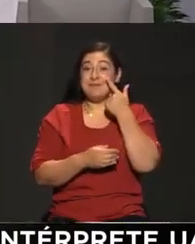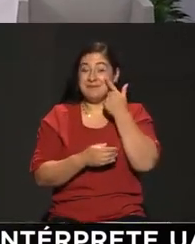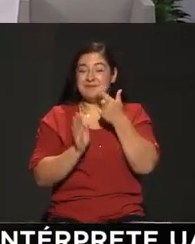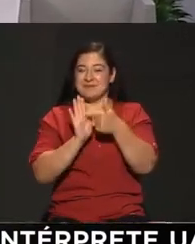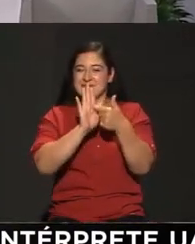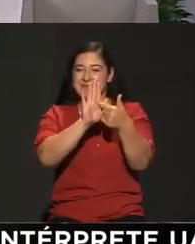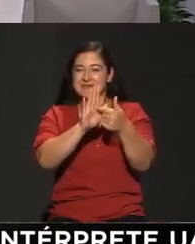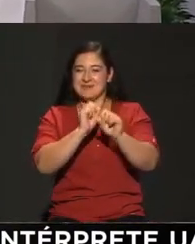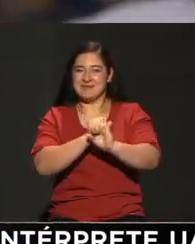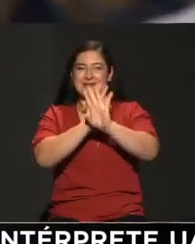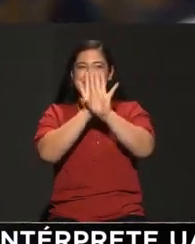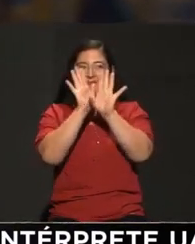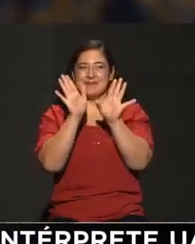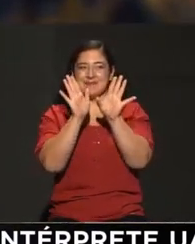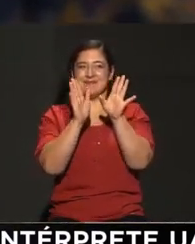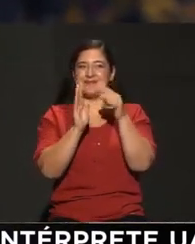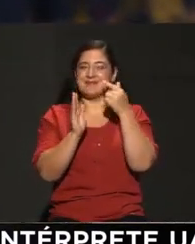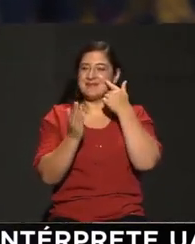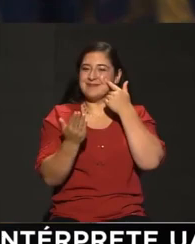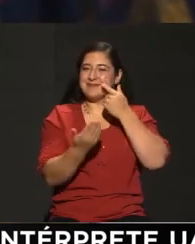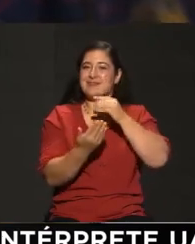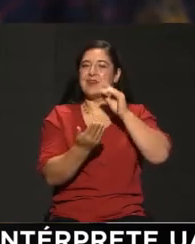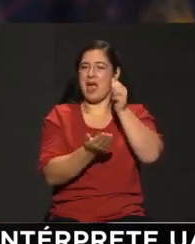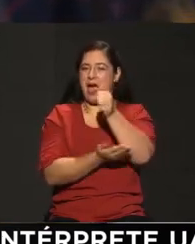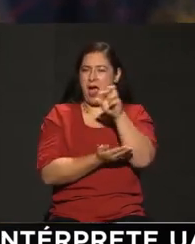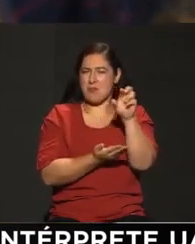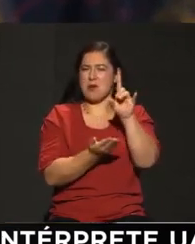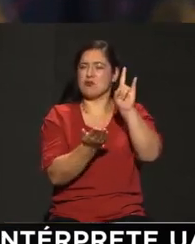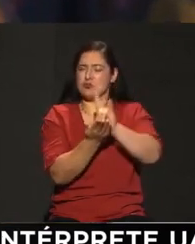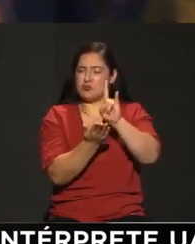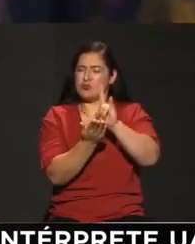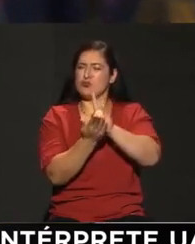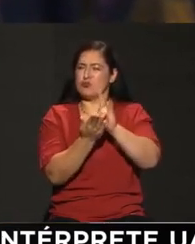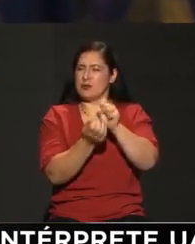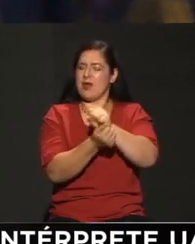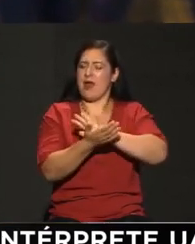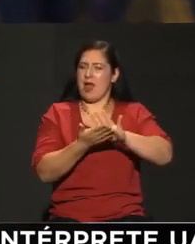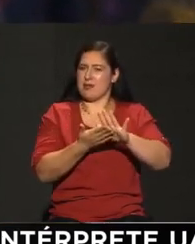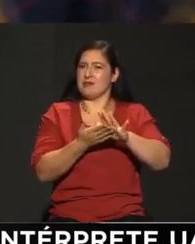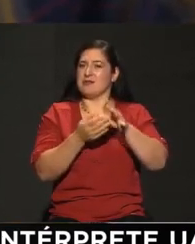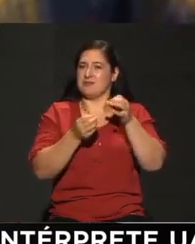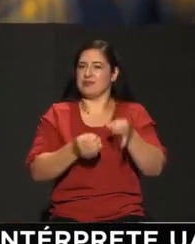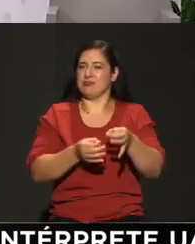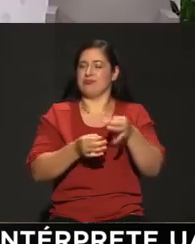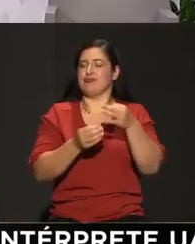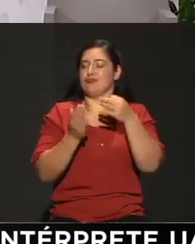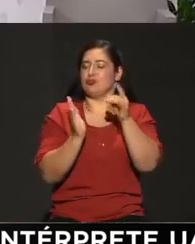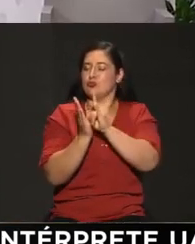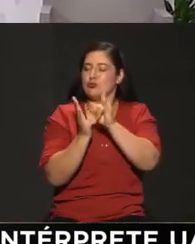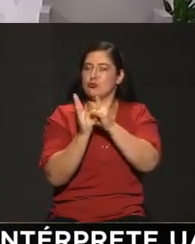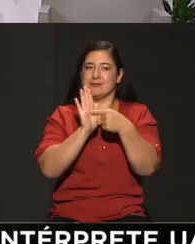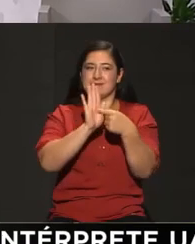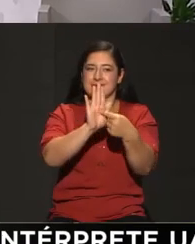voy a mostrar. Como siempre, lo pueden descargar a nivel gratuito. Es un Pro Guitar Tuner. Siempre